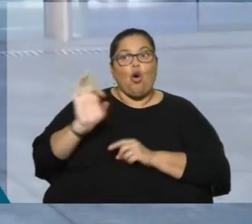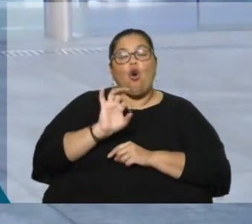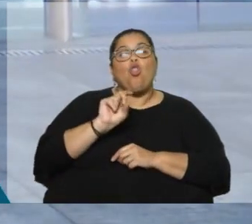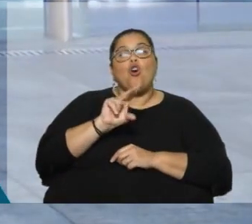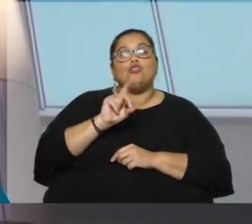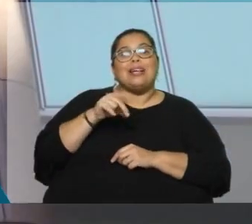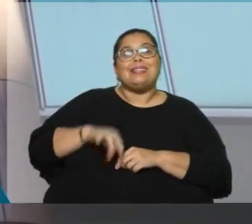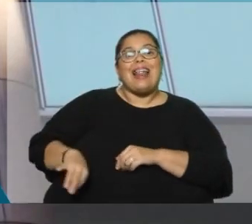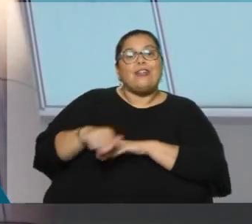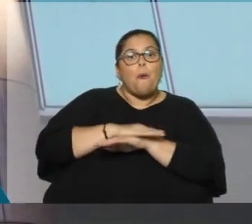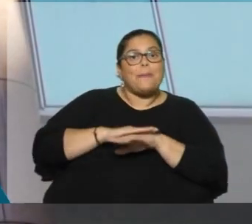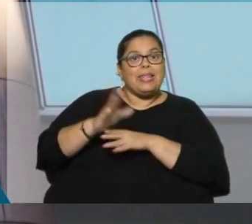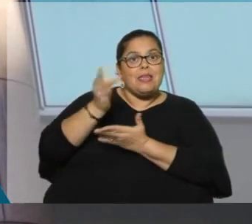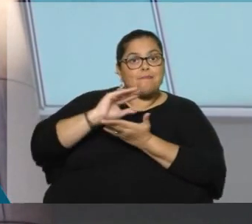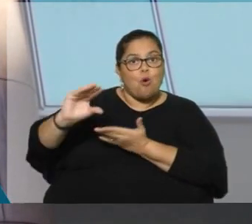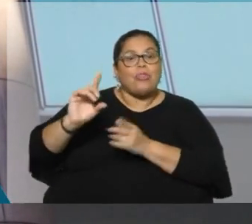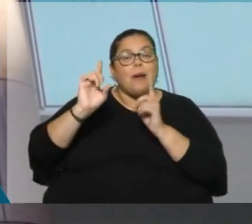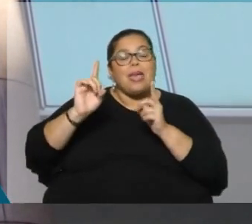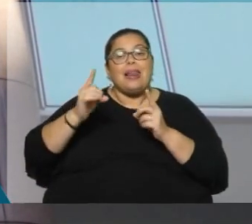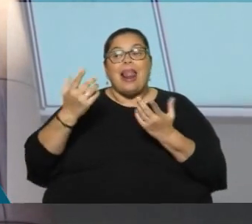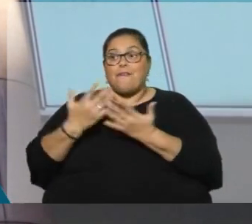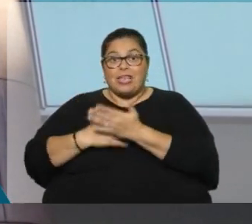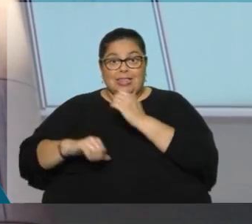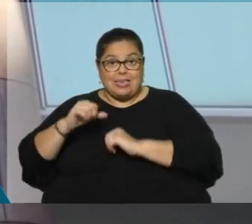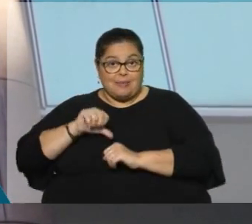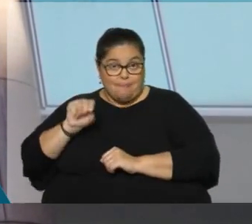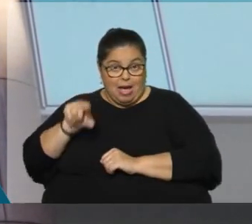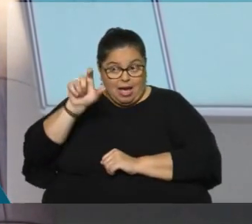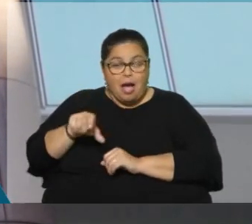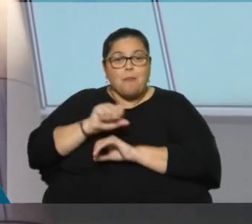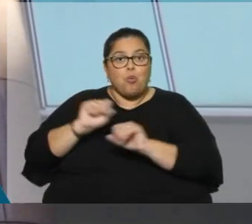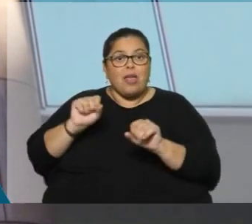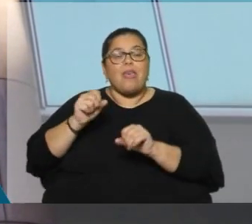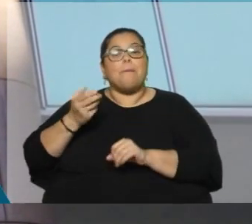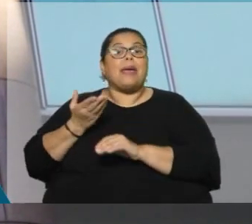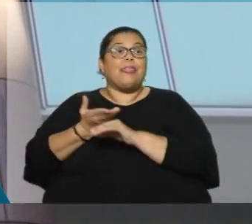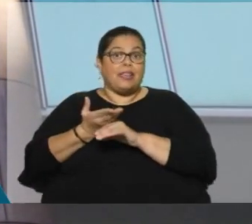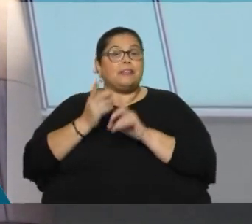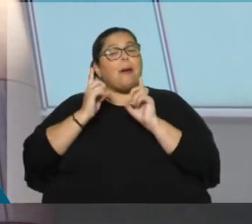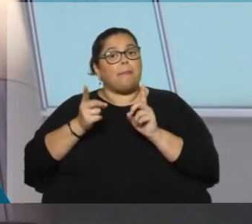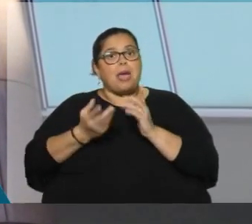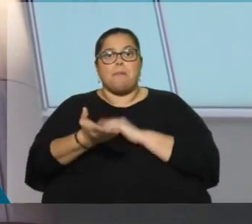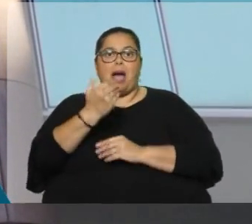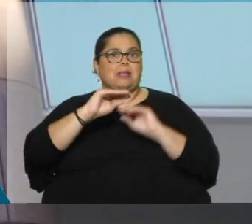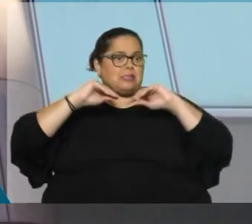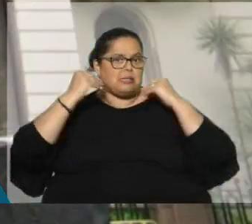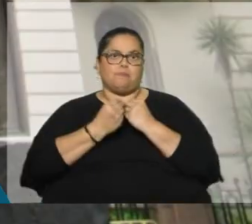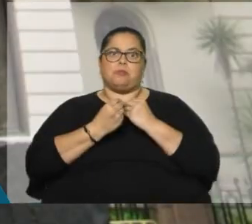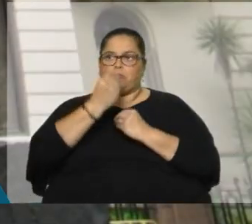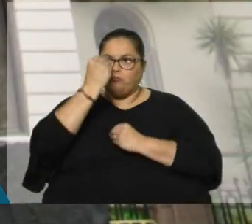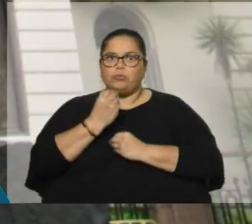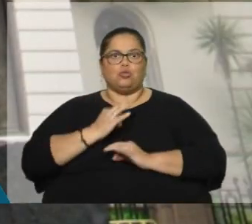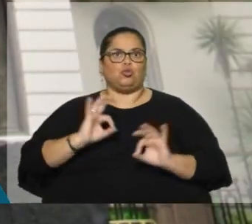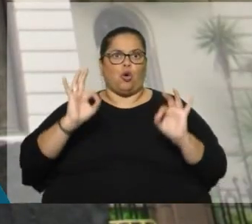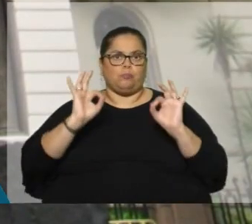mínimos Además de que la víctima conserva el derecho a demandar judicialmente una indemnización que repare integralmente el daño la